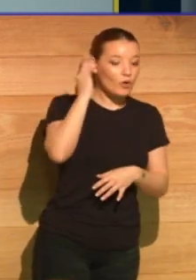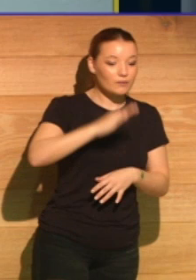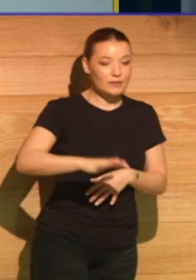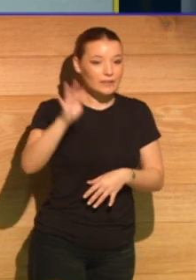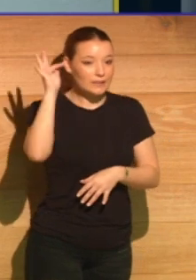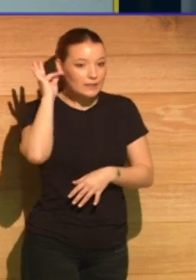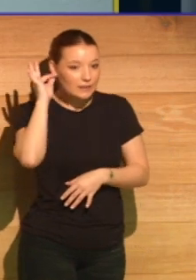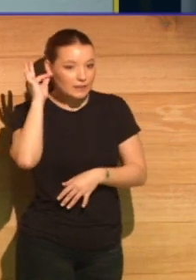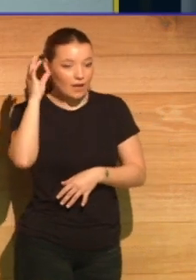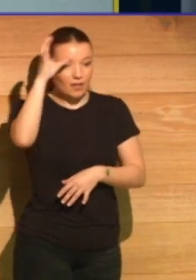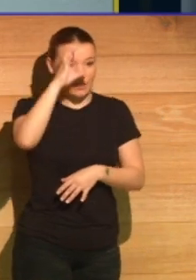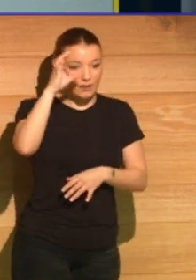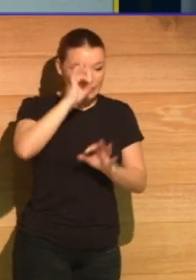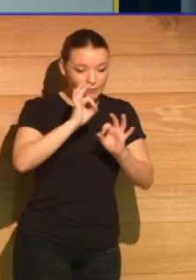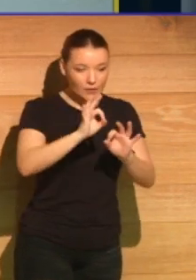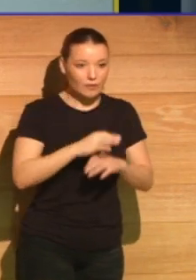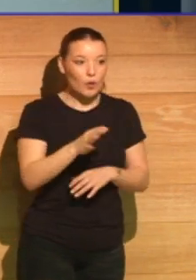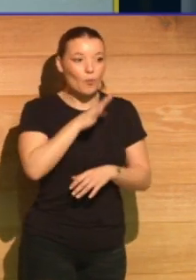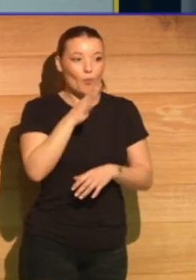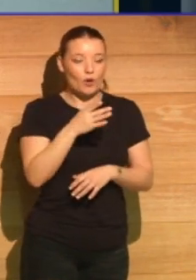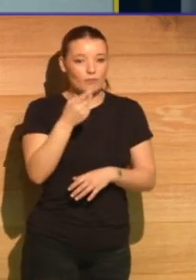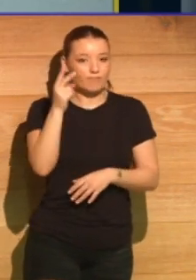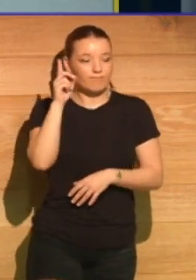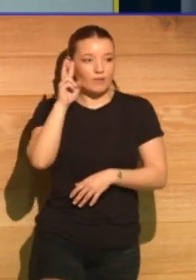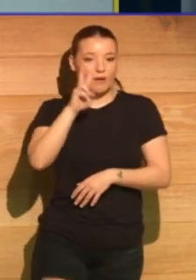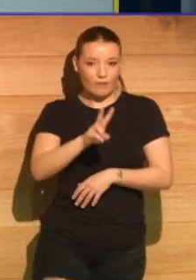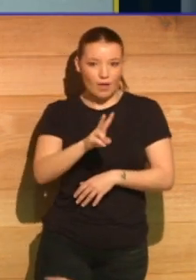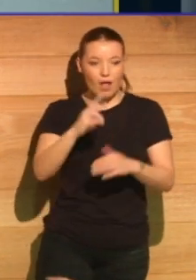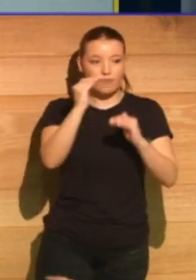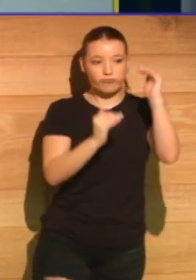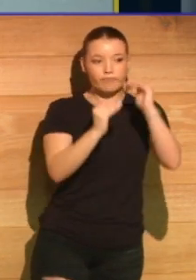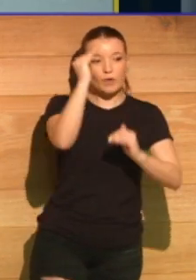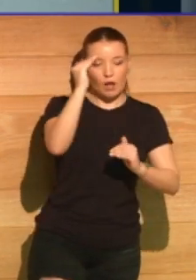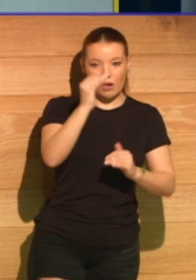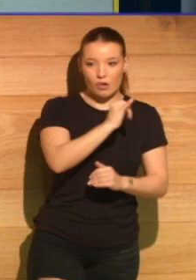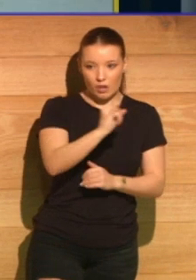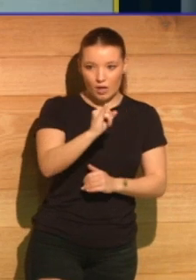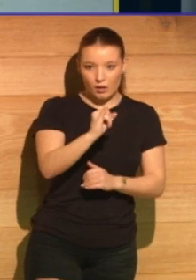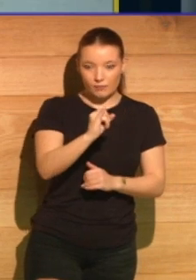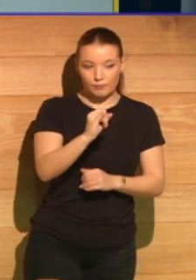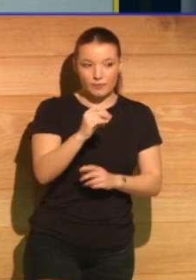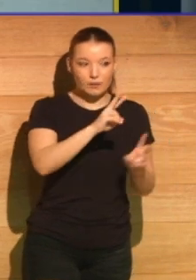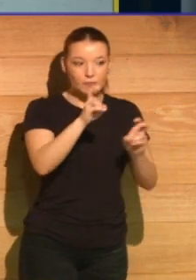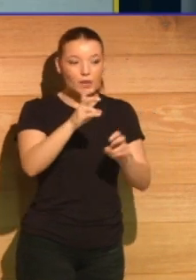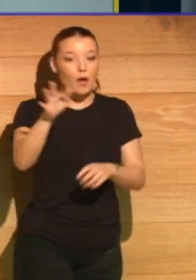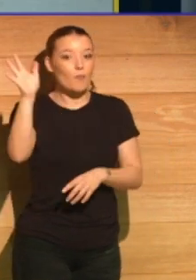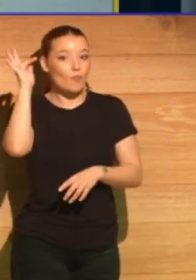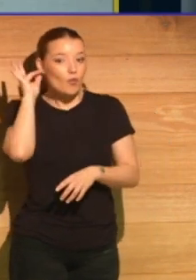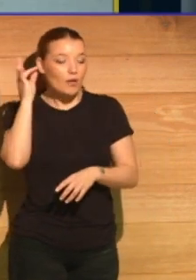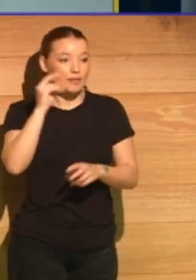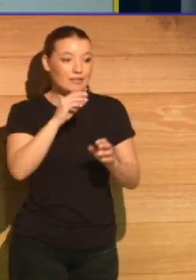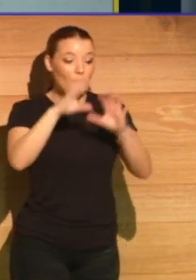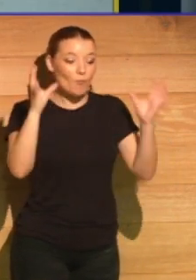vio claramente que había un déficit, un menor número de mujeres trabajando en ciencia y